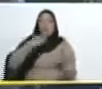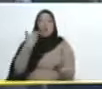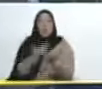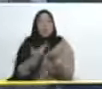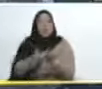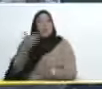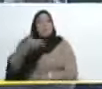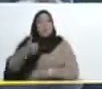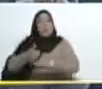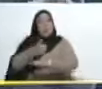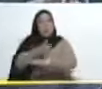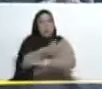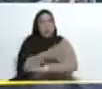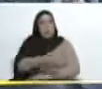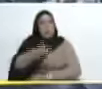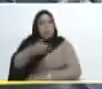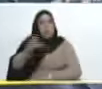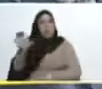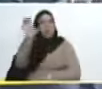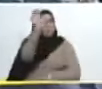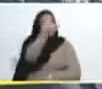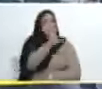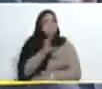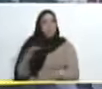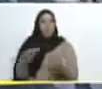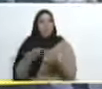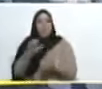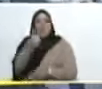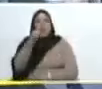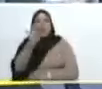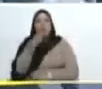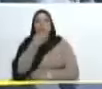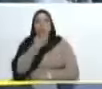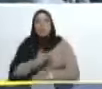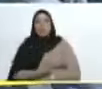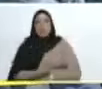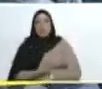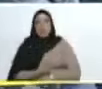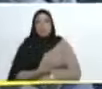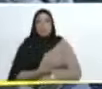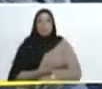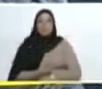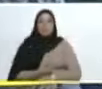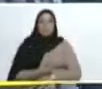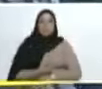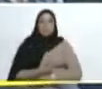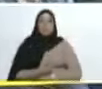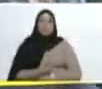nivel, en la reunión del 14 de diciembre